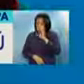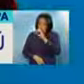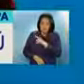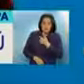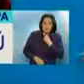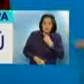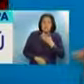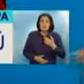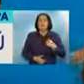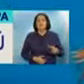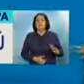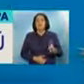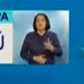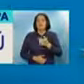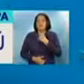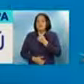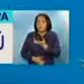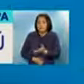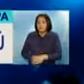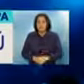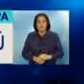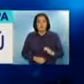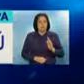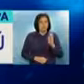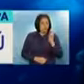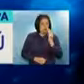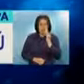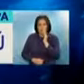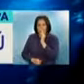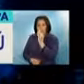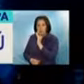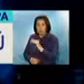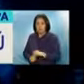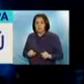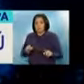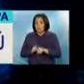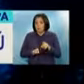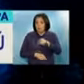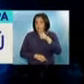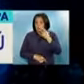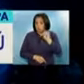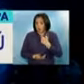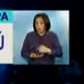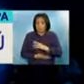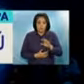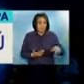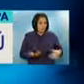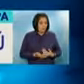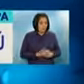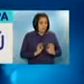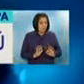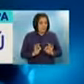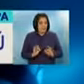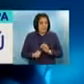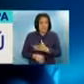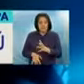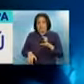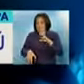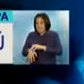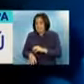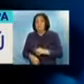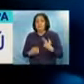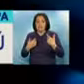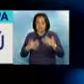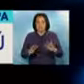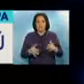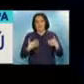favorita. ¿Qué pez le gustaría ver? Bueno, el tiburón. Al igual que este señor, todos los amantes del peligro y los depredadores ya pueden